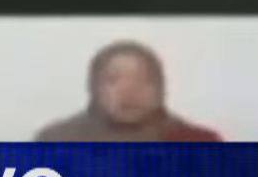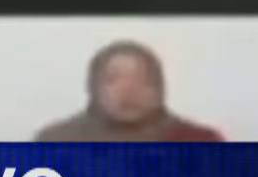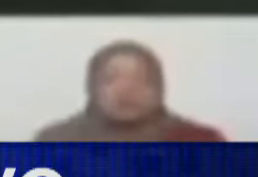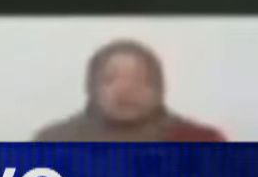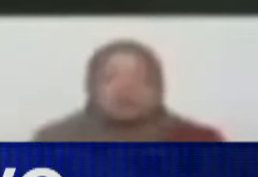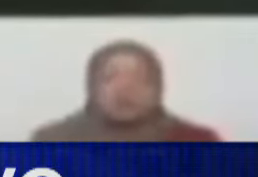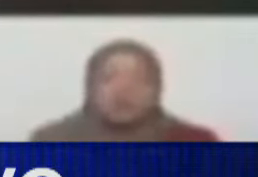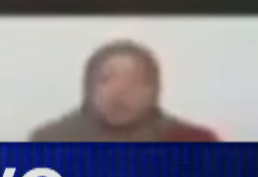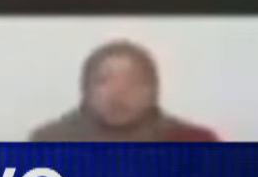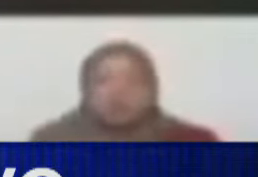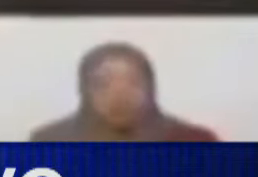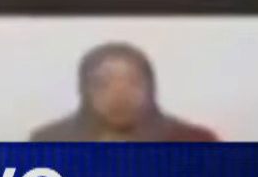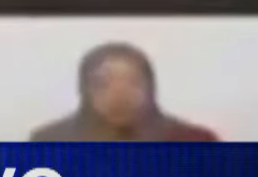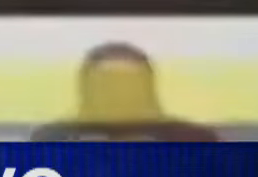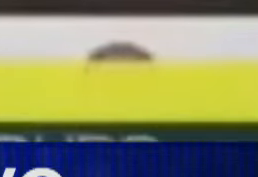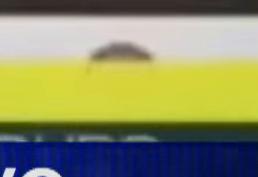libre de